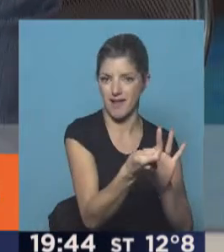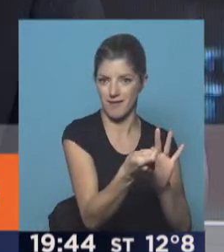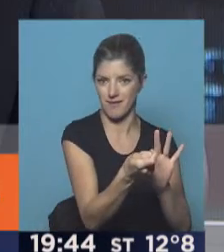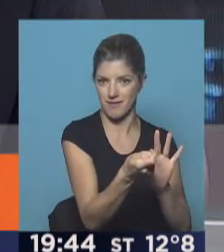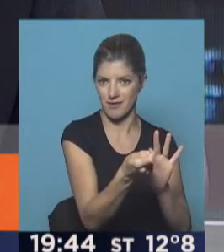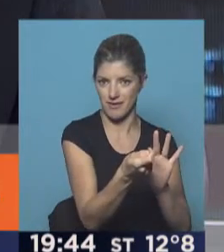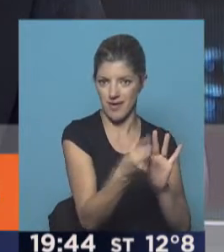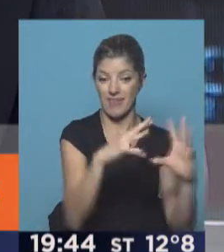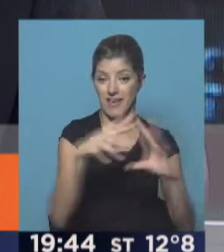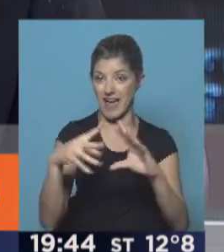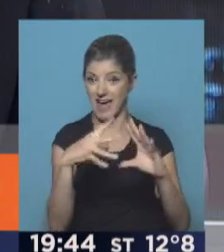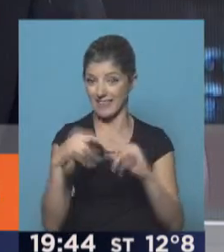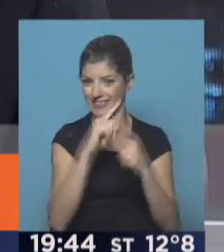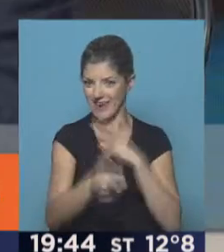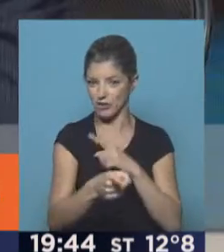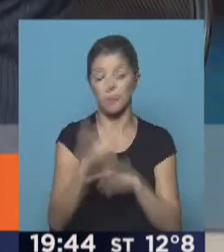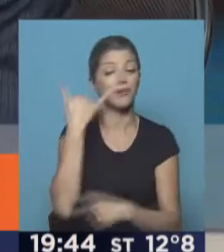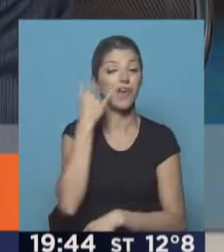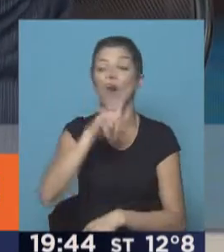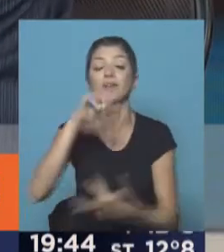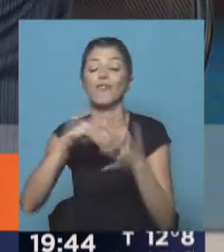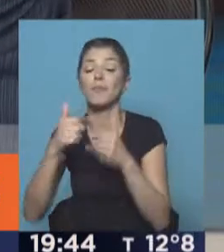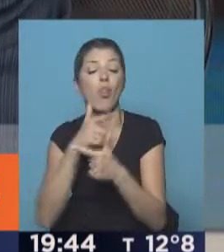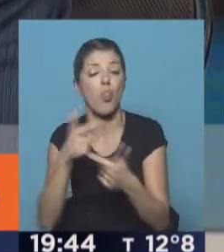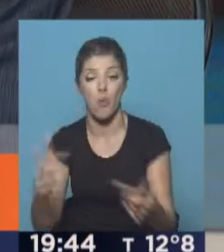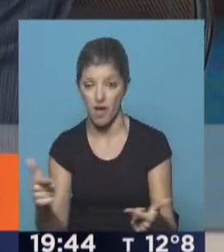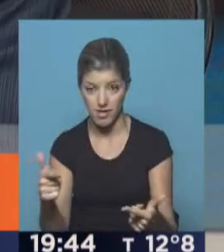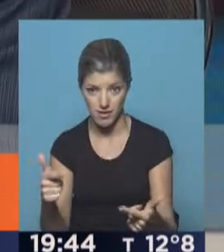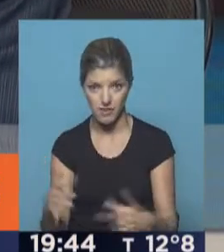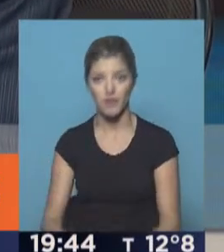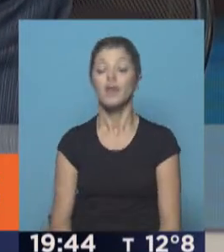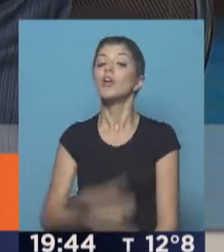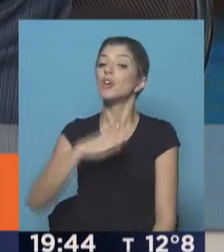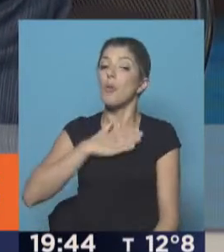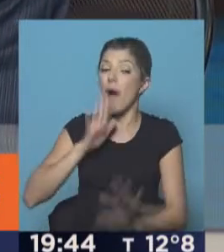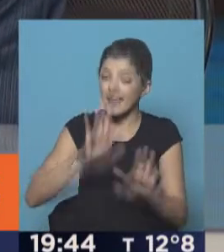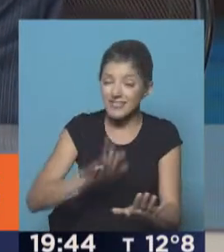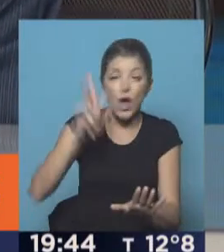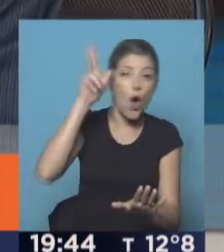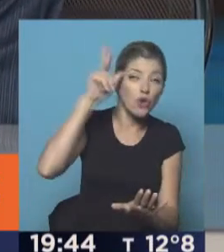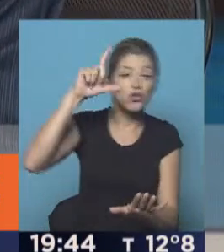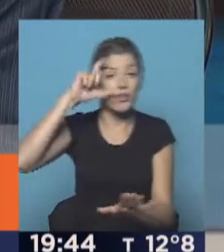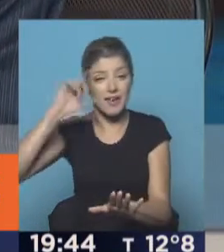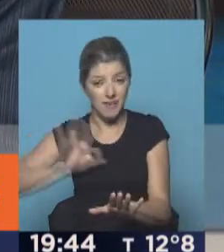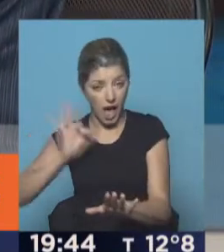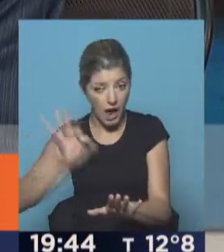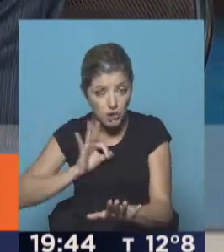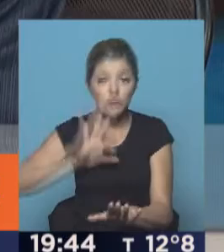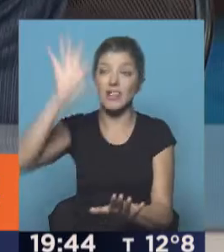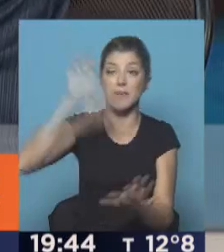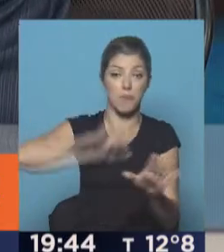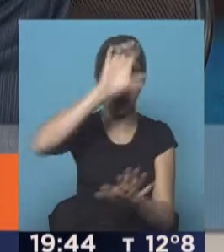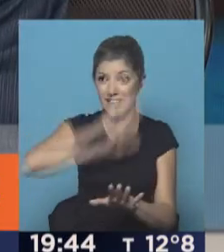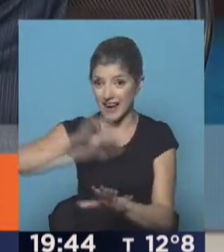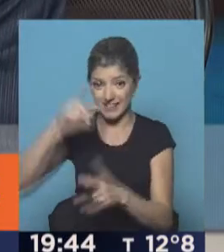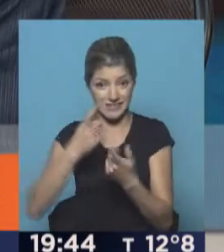gaseosa. Pero ya no hay otra alternativa. Y como vamos a tener que convivir 8 o 10 años con la importación, yo lo que le